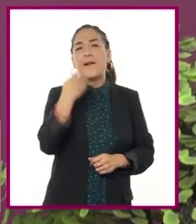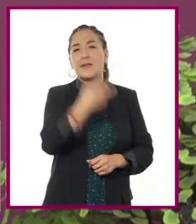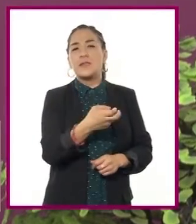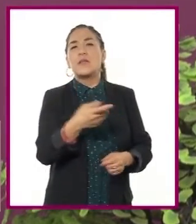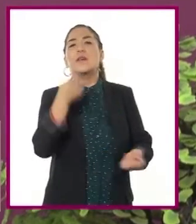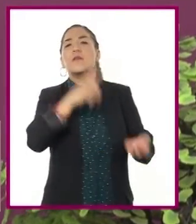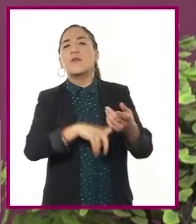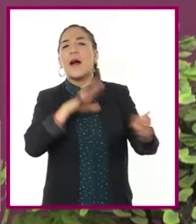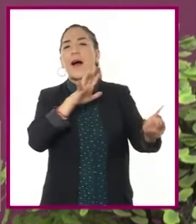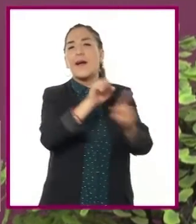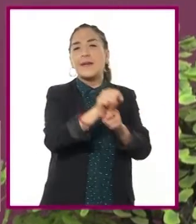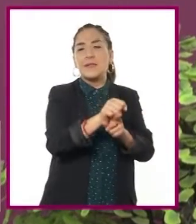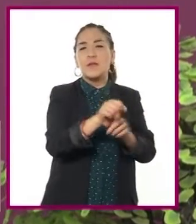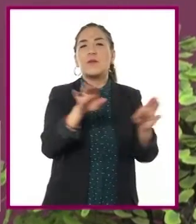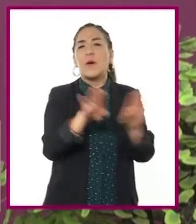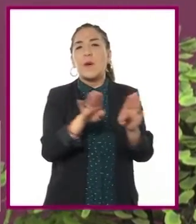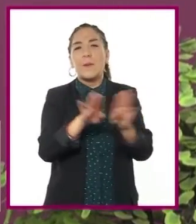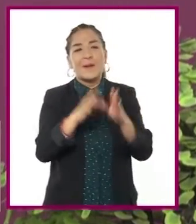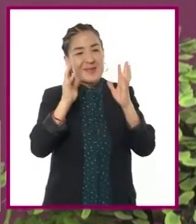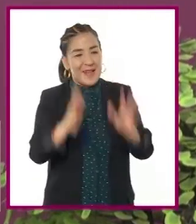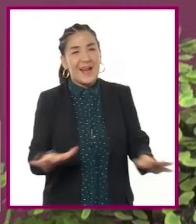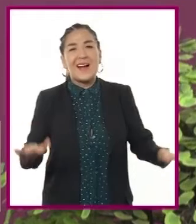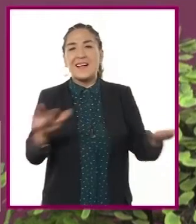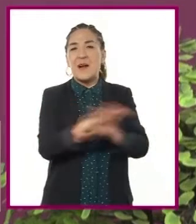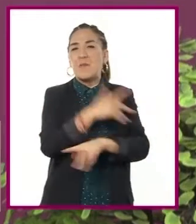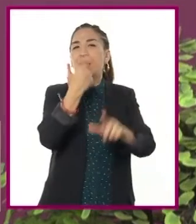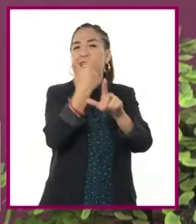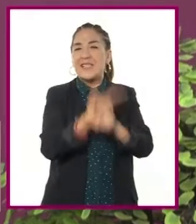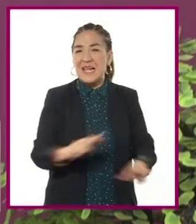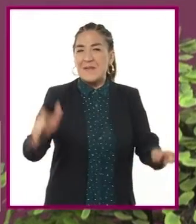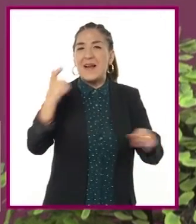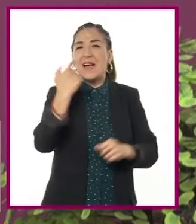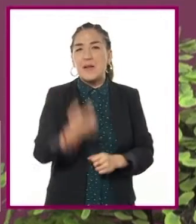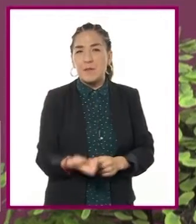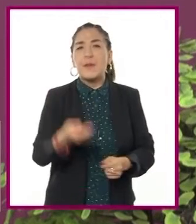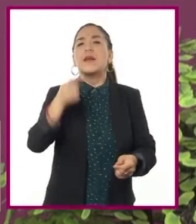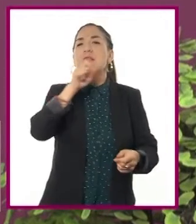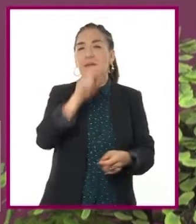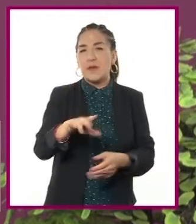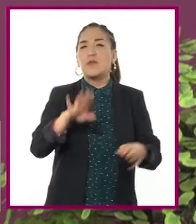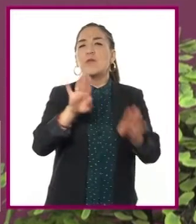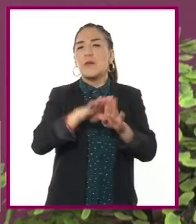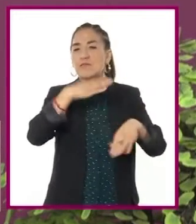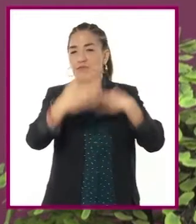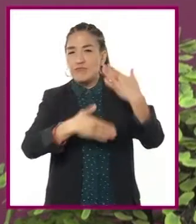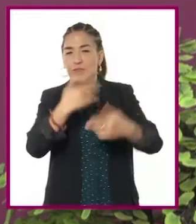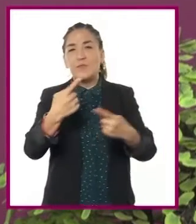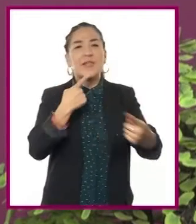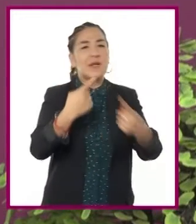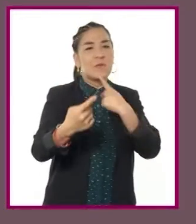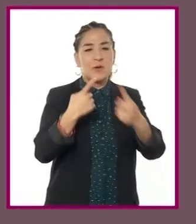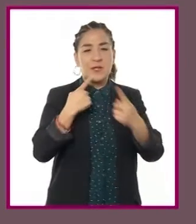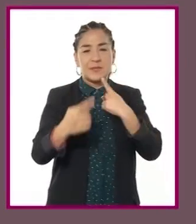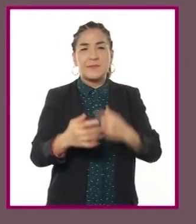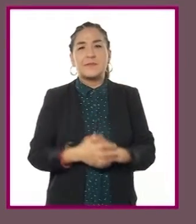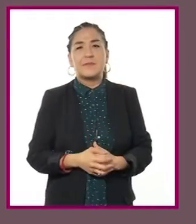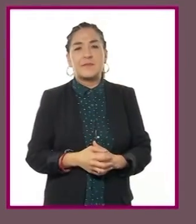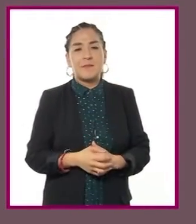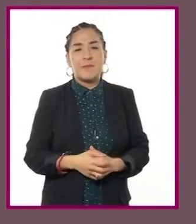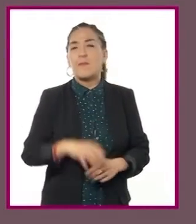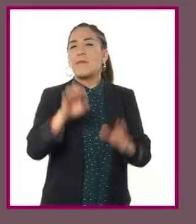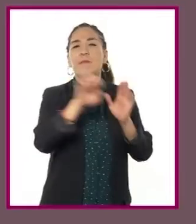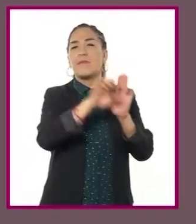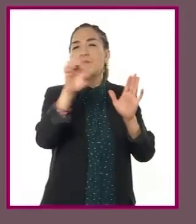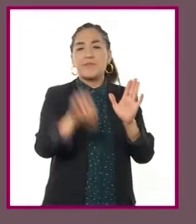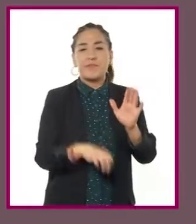pretendía alcanzar una apertura hacia un liberalismo económico de la mano de un proceso democrático. Es